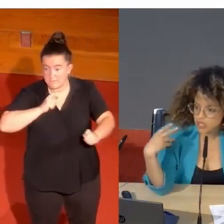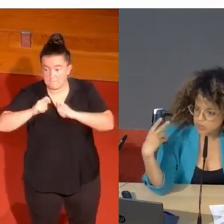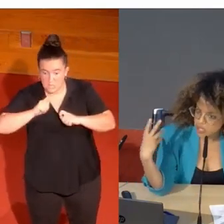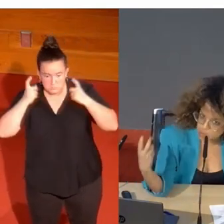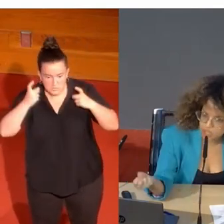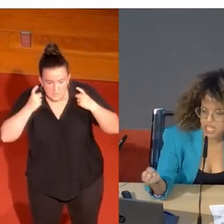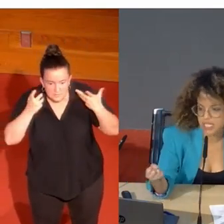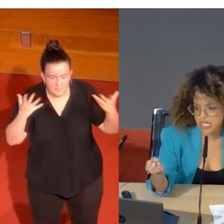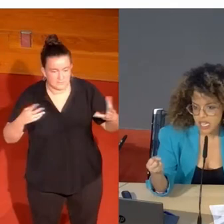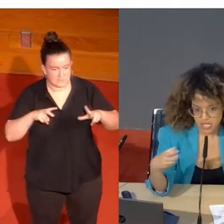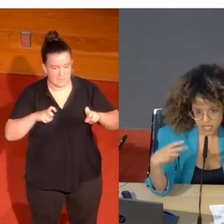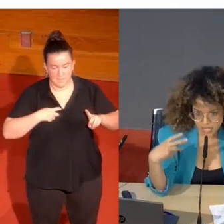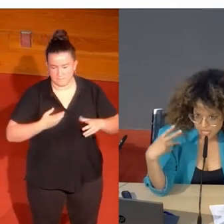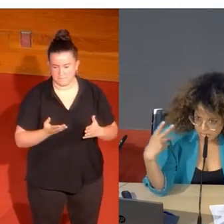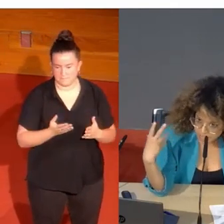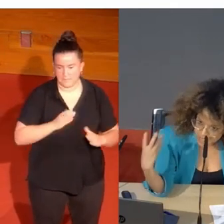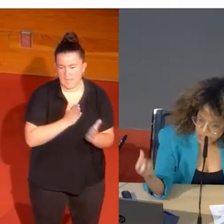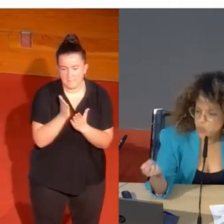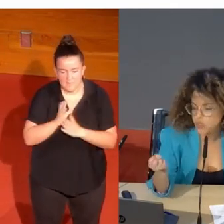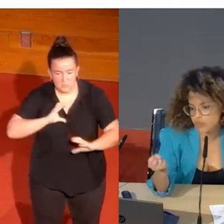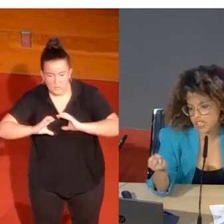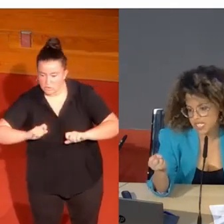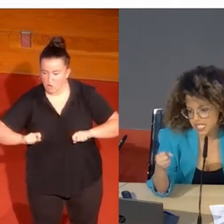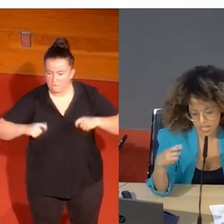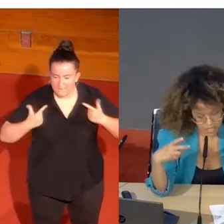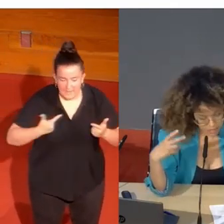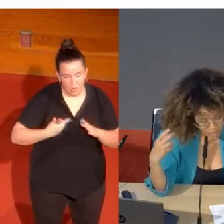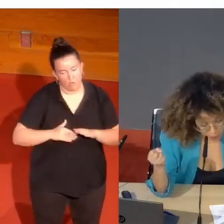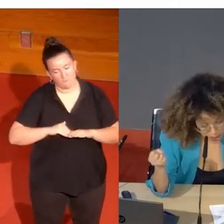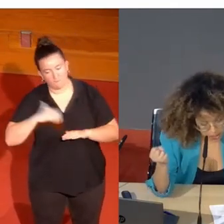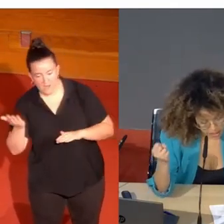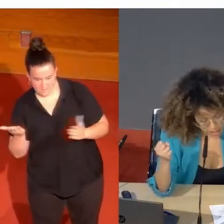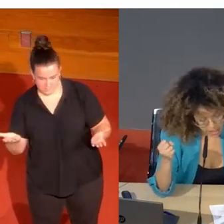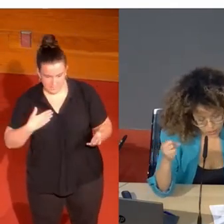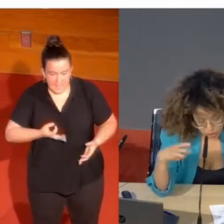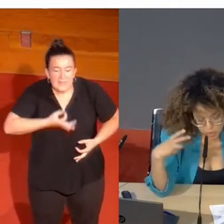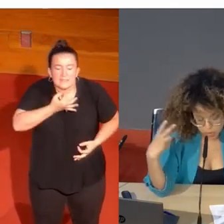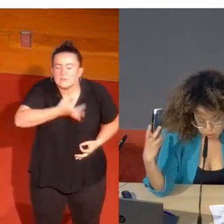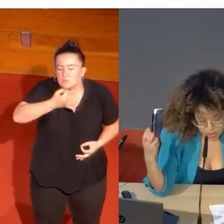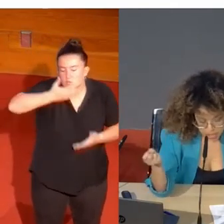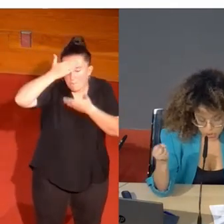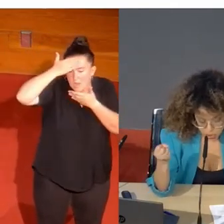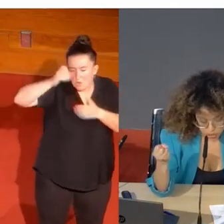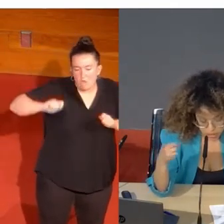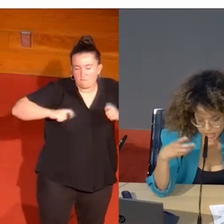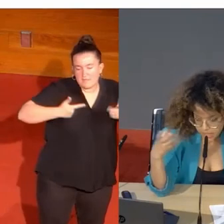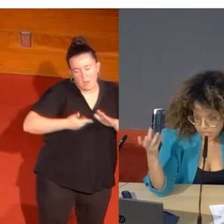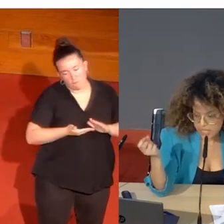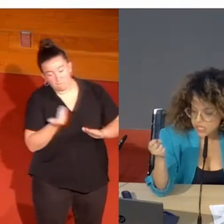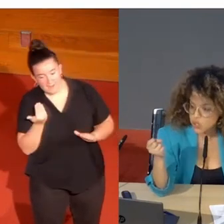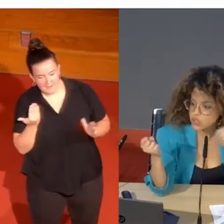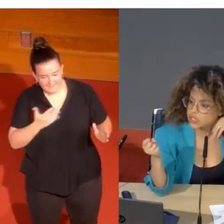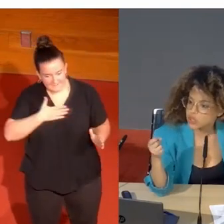de los de los medios oficiales eh de esa ese discurso oficialista marroquí entonces pues muchas veces son